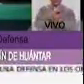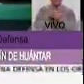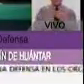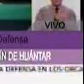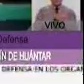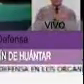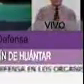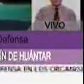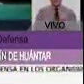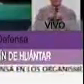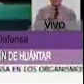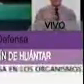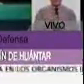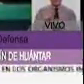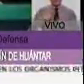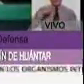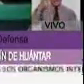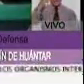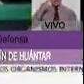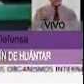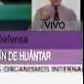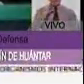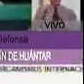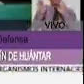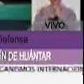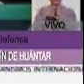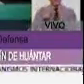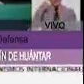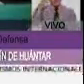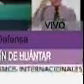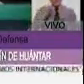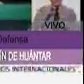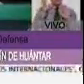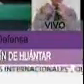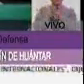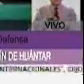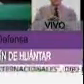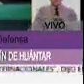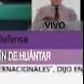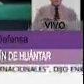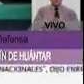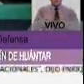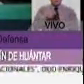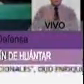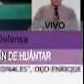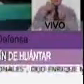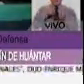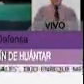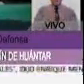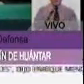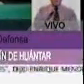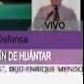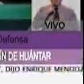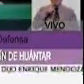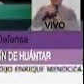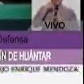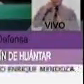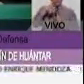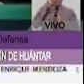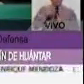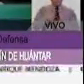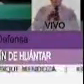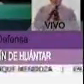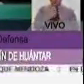tesis de la teoría de que supuestamente se había ejecutado al delincuente terrorista Tito con un